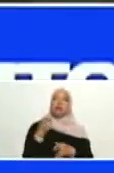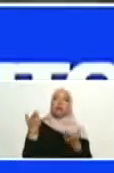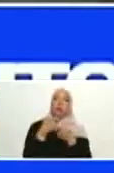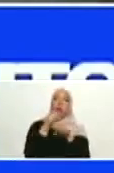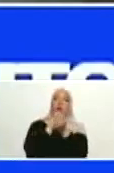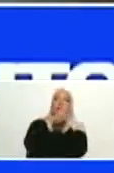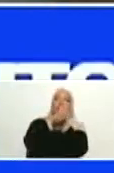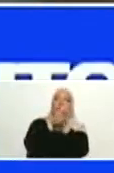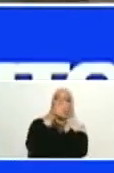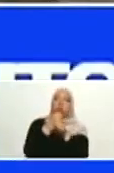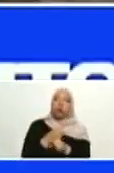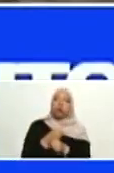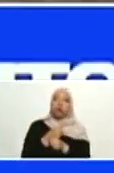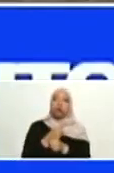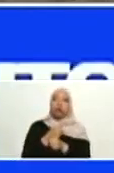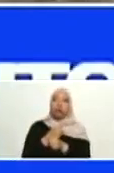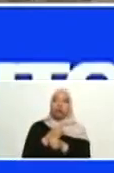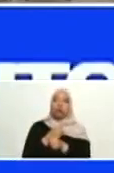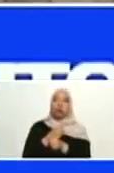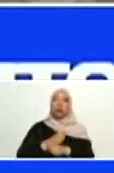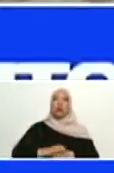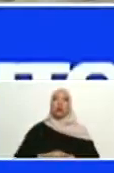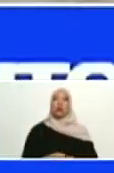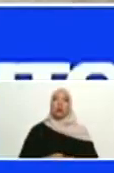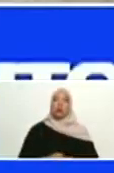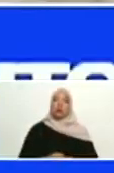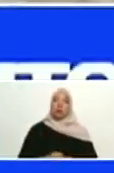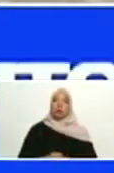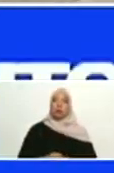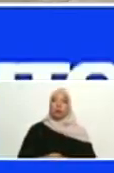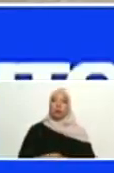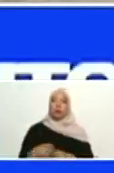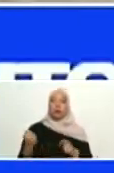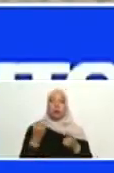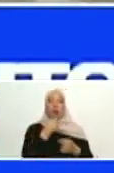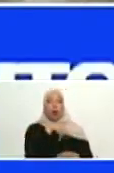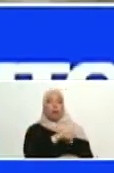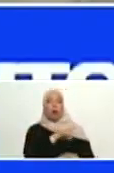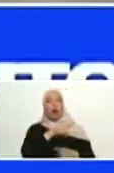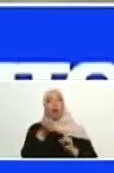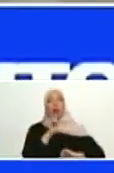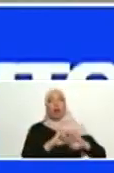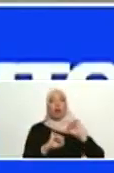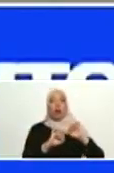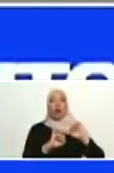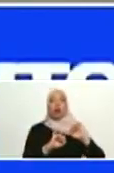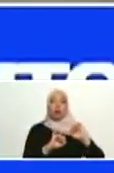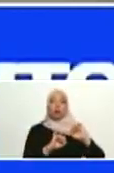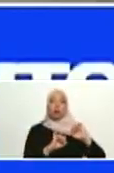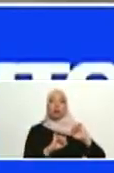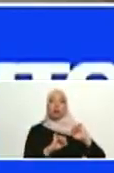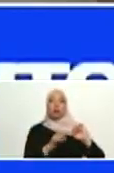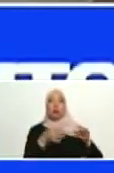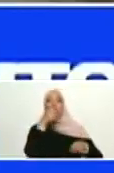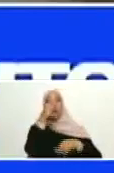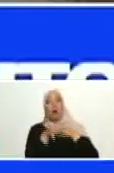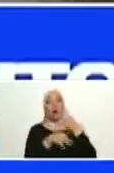exabrupto de haberse rebelado contra la corona española, como explicó